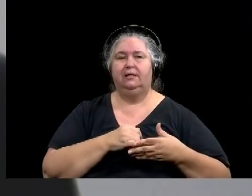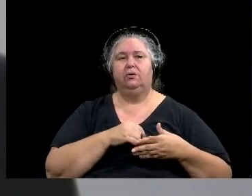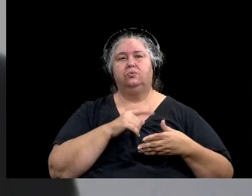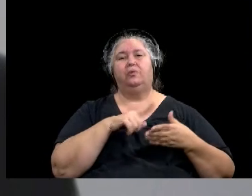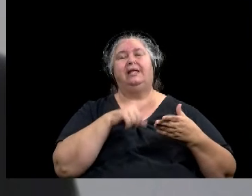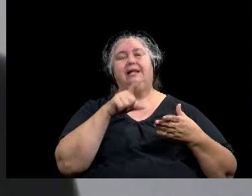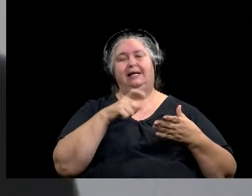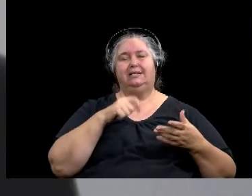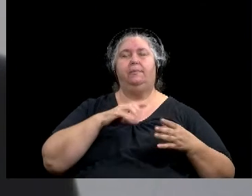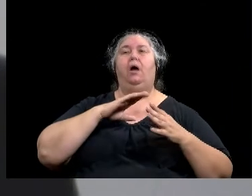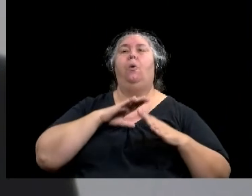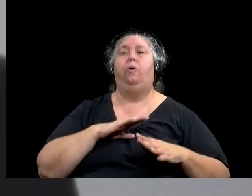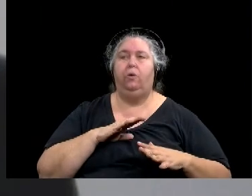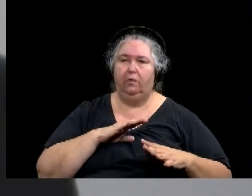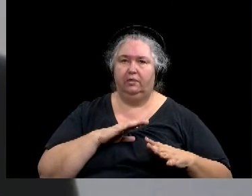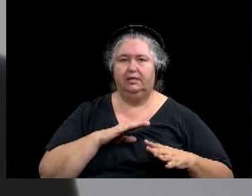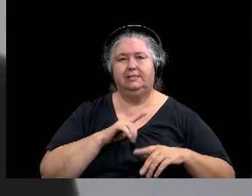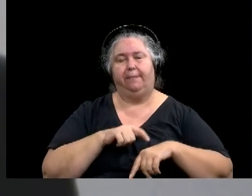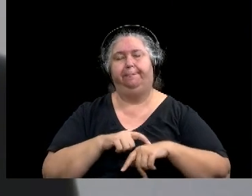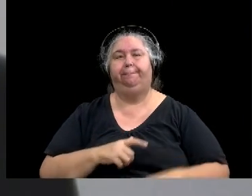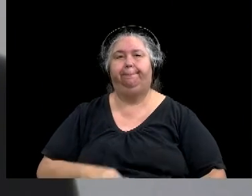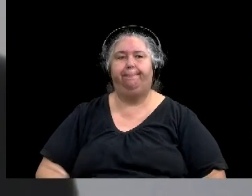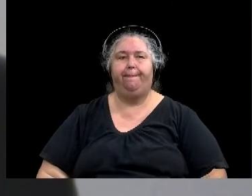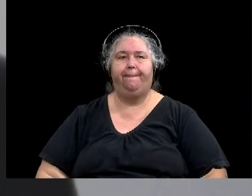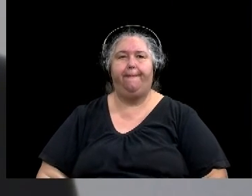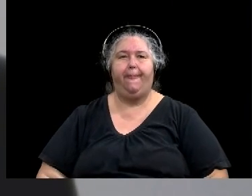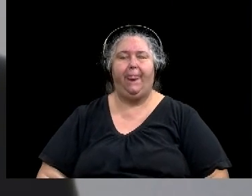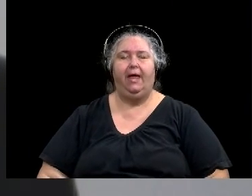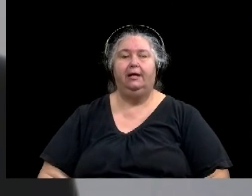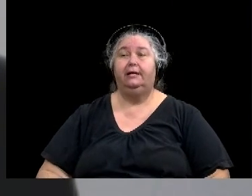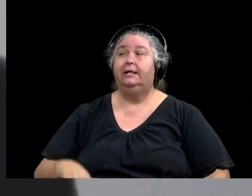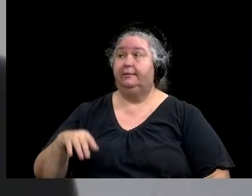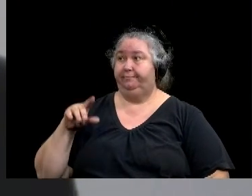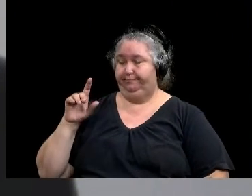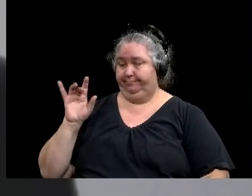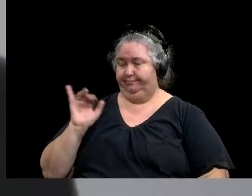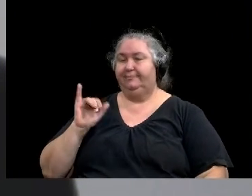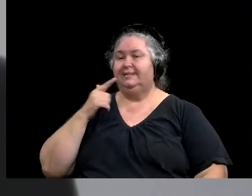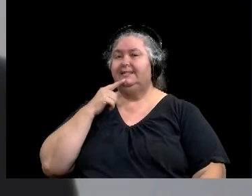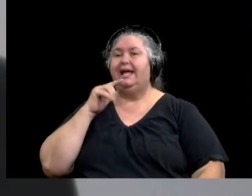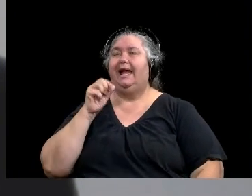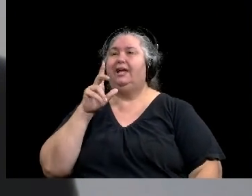de descanso hay quien esté